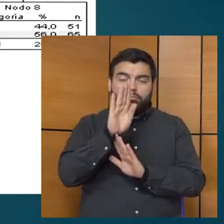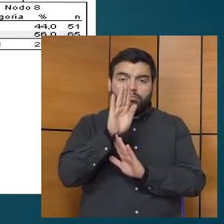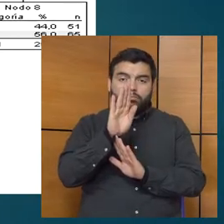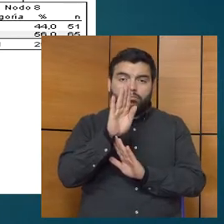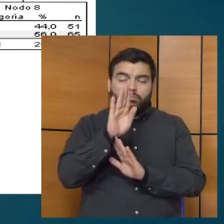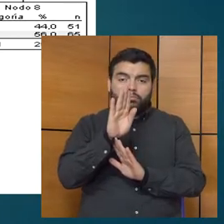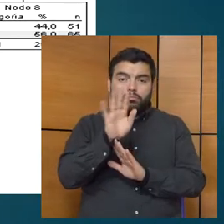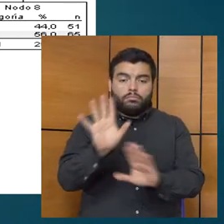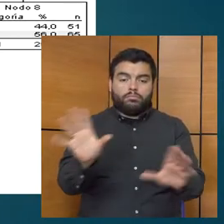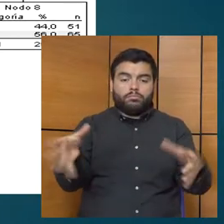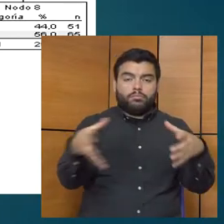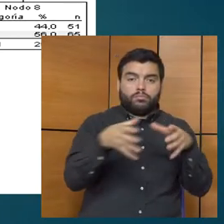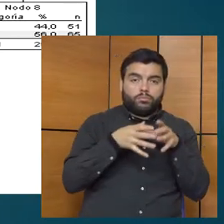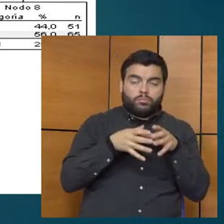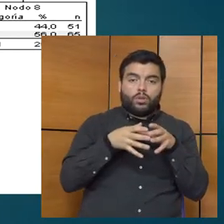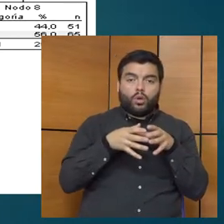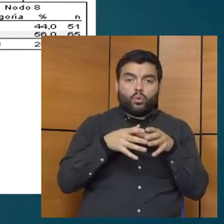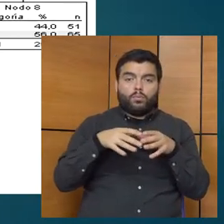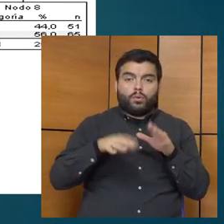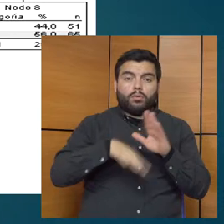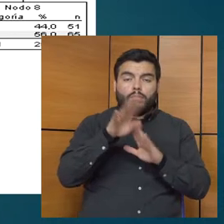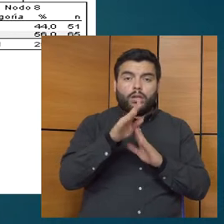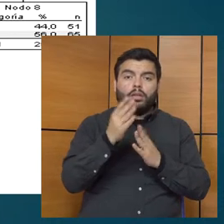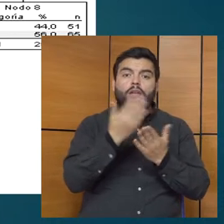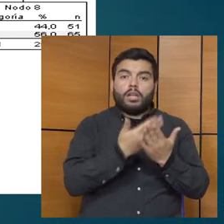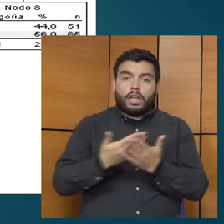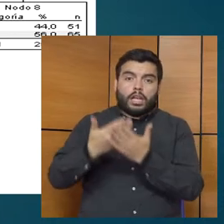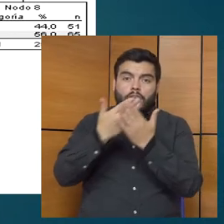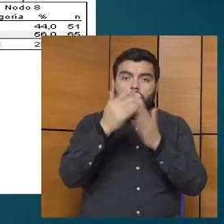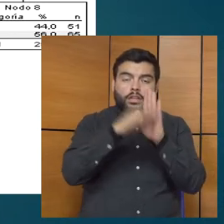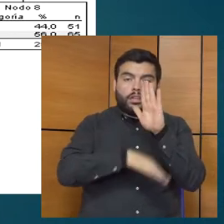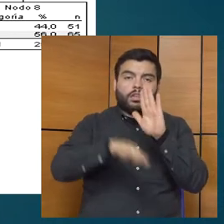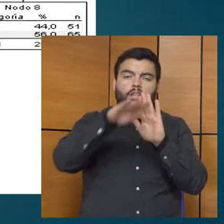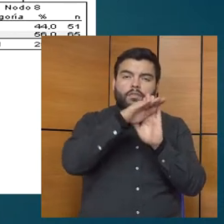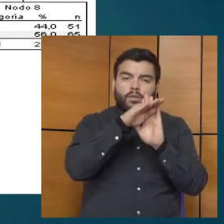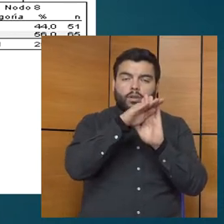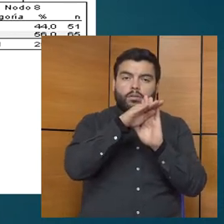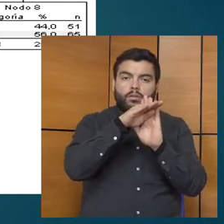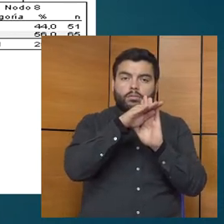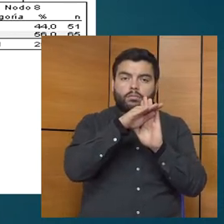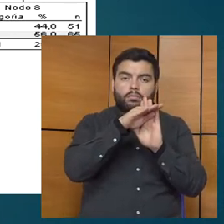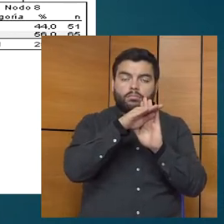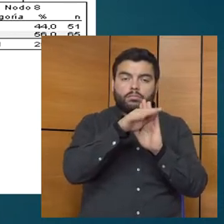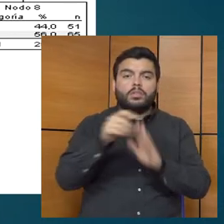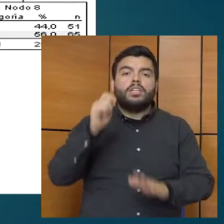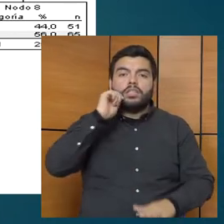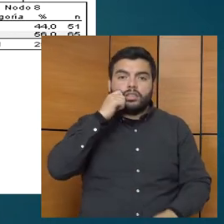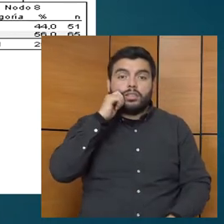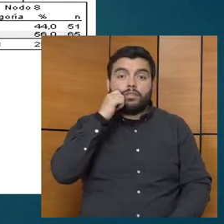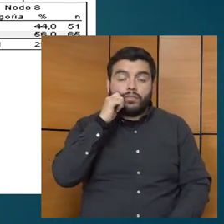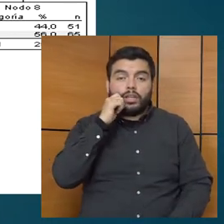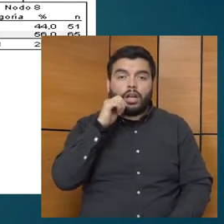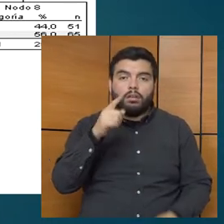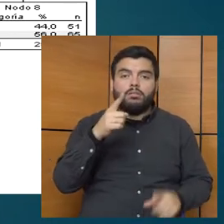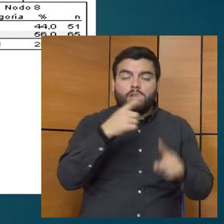muestra, ¿vale? De nuevo, el nivel de estudios es la variable que más discrimina, por tanto, la variable que más influye en el